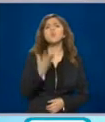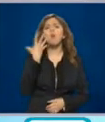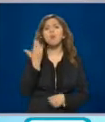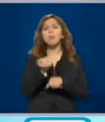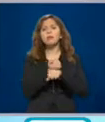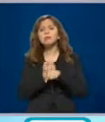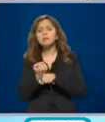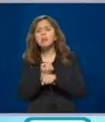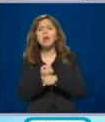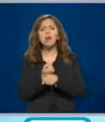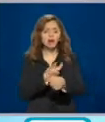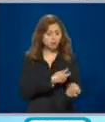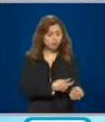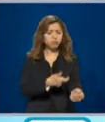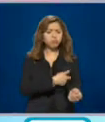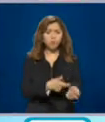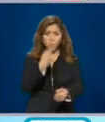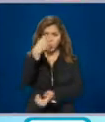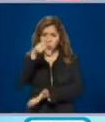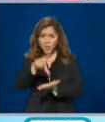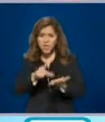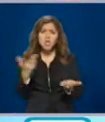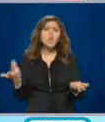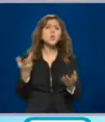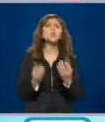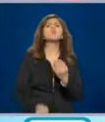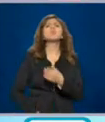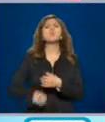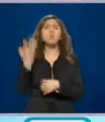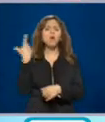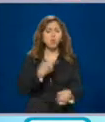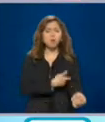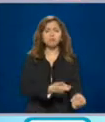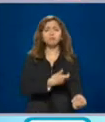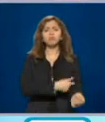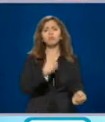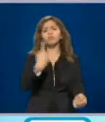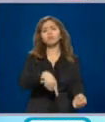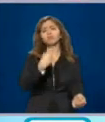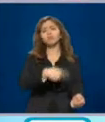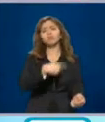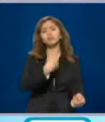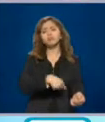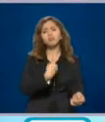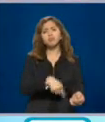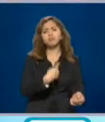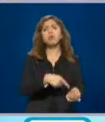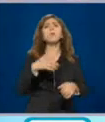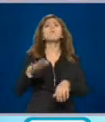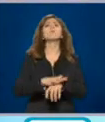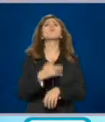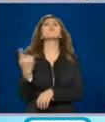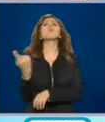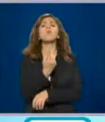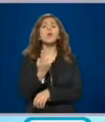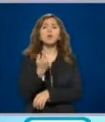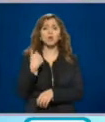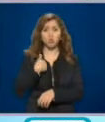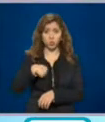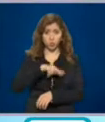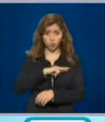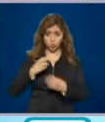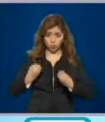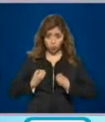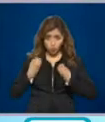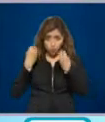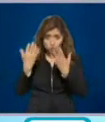1 litro, a lo mejor no. O sea, como que no sabes cuánta sangre en realidad es la que te sacan. más o menos, ¿Y por qué nos afecta tanto a los que donamos